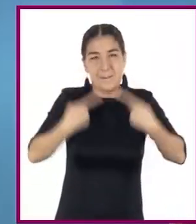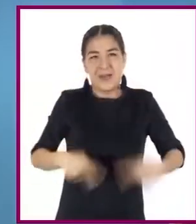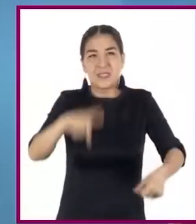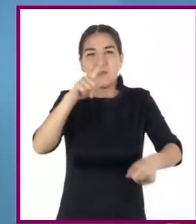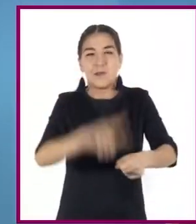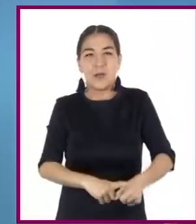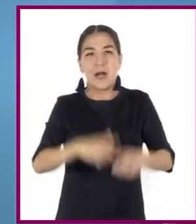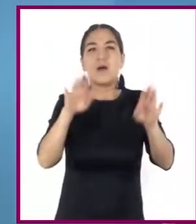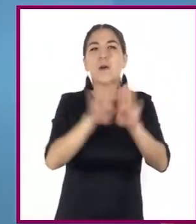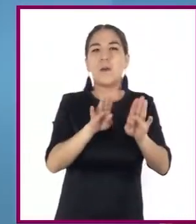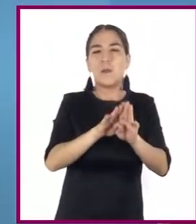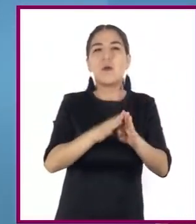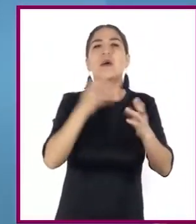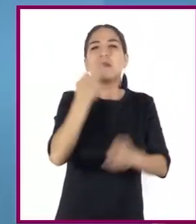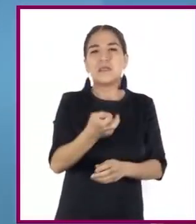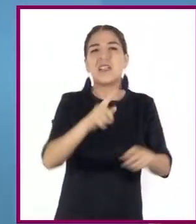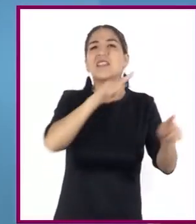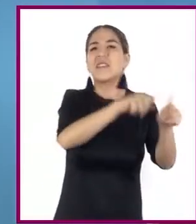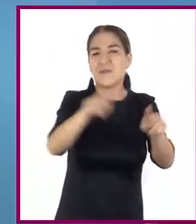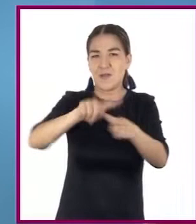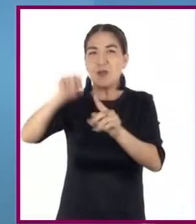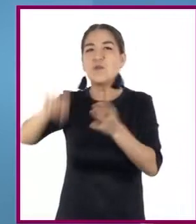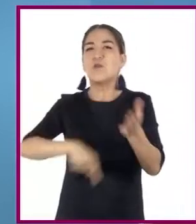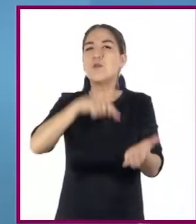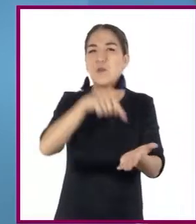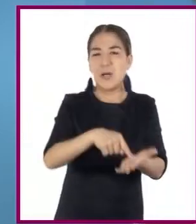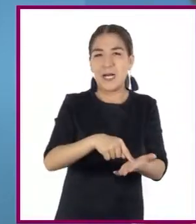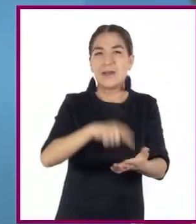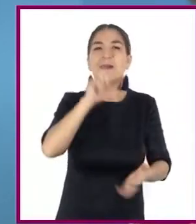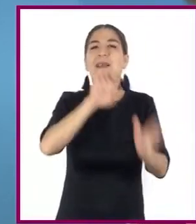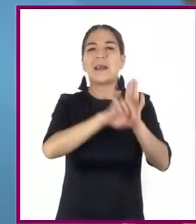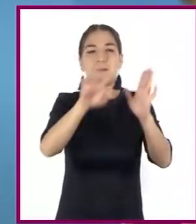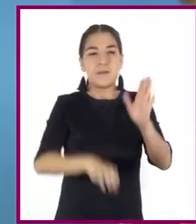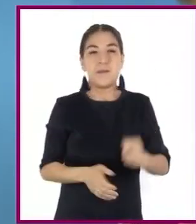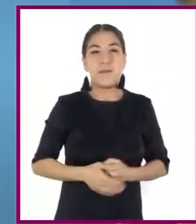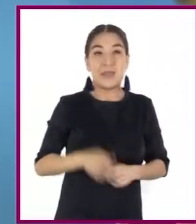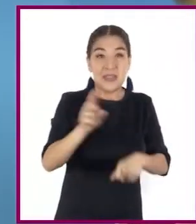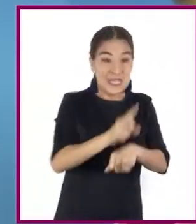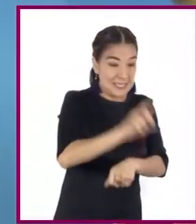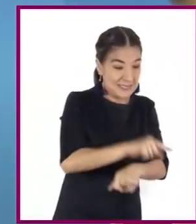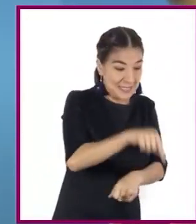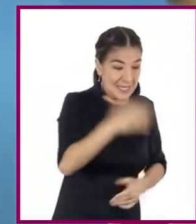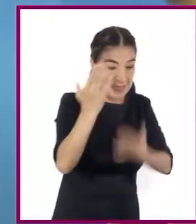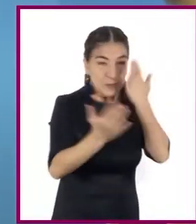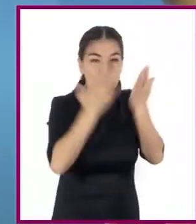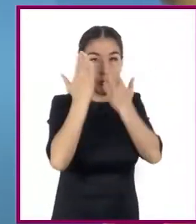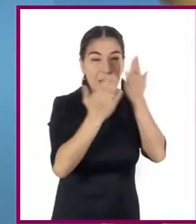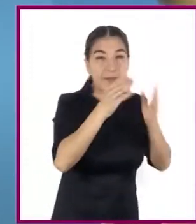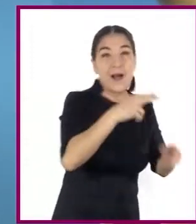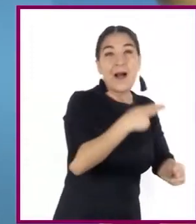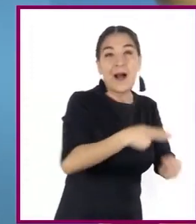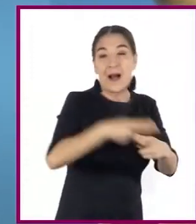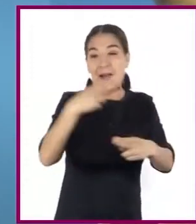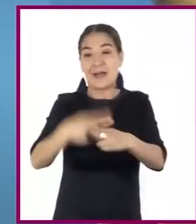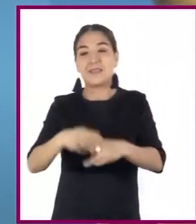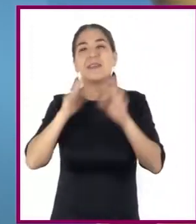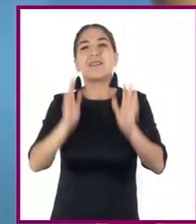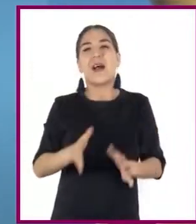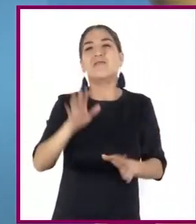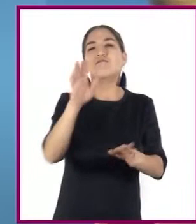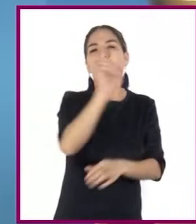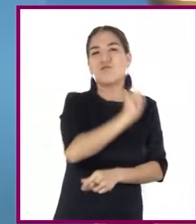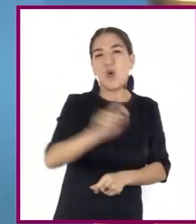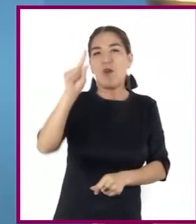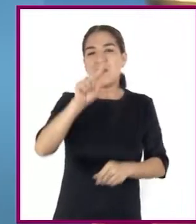se construye en diferentes áreas, es decir, desde que somos estudiantes hasta obtener una profesión,